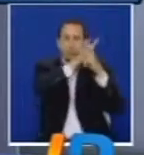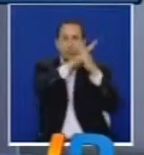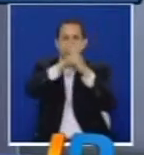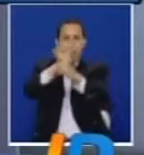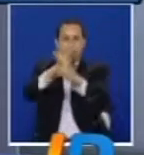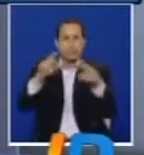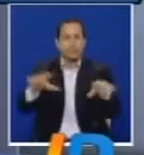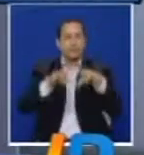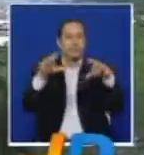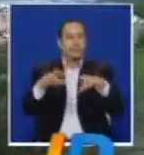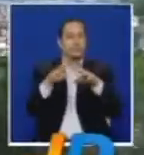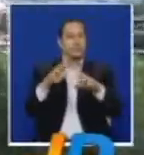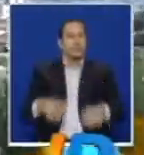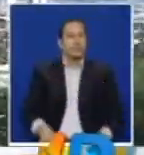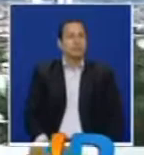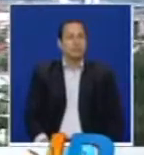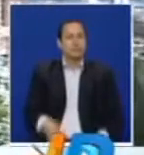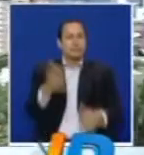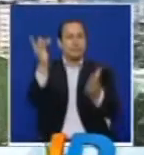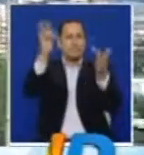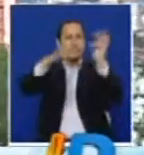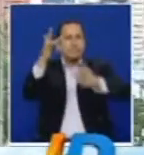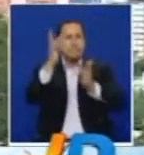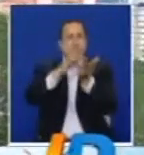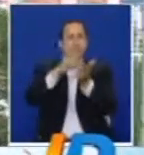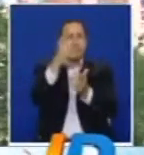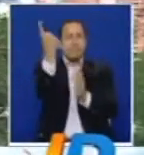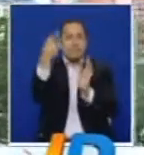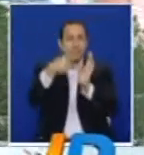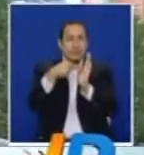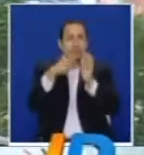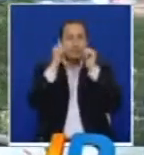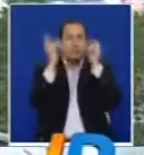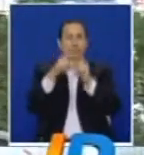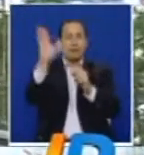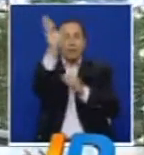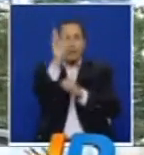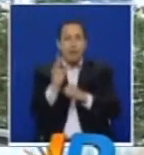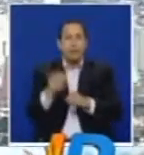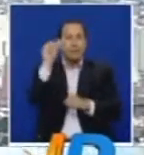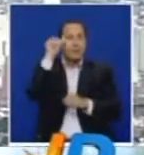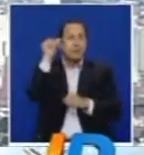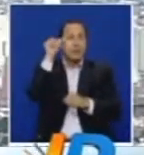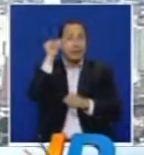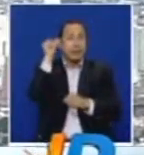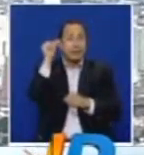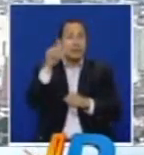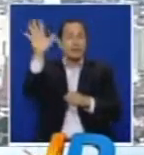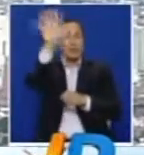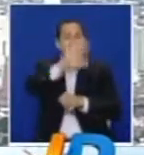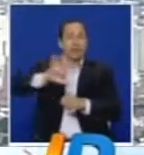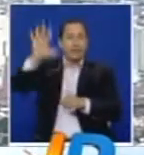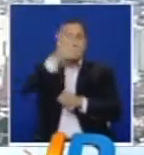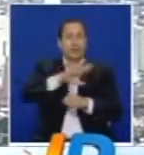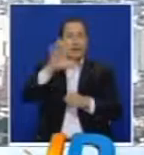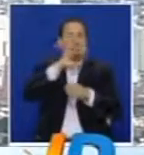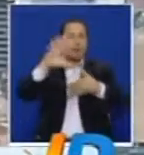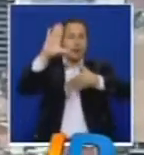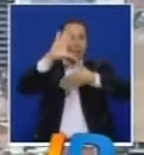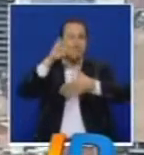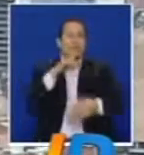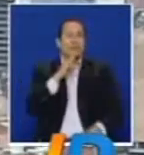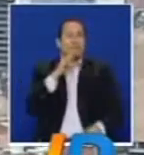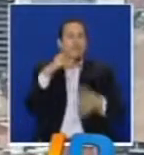durante el evento. Con la participación de más de 1000 mandatarios provenientes de África, Asia y el continente americano, artistas y